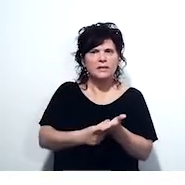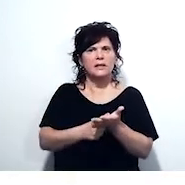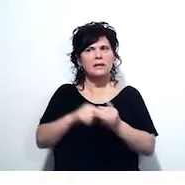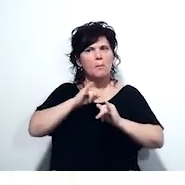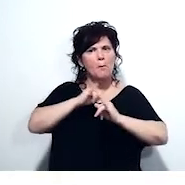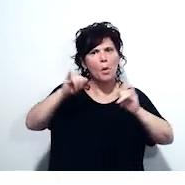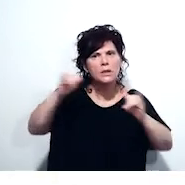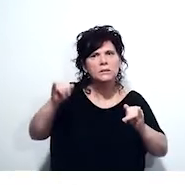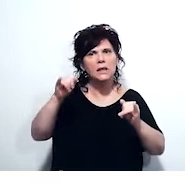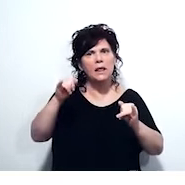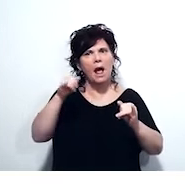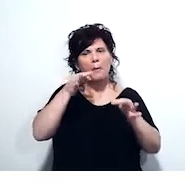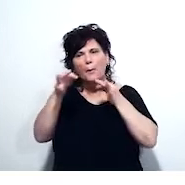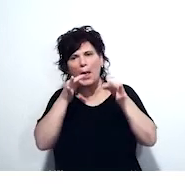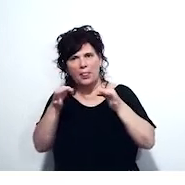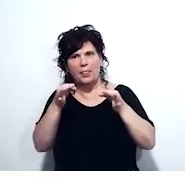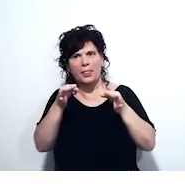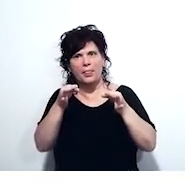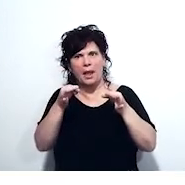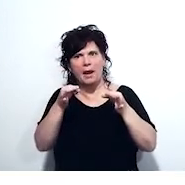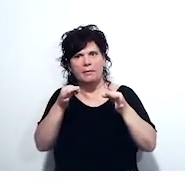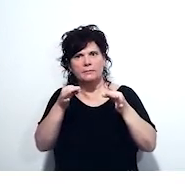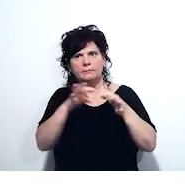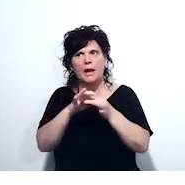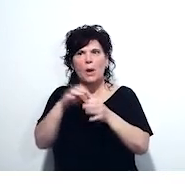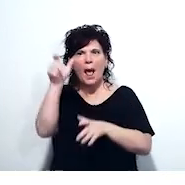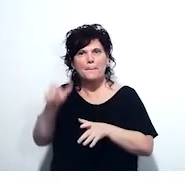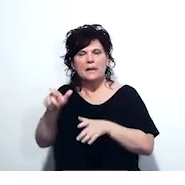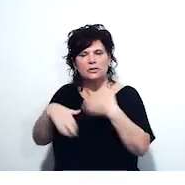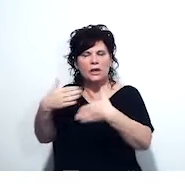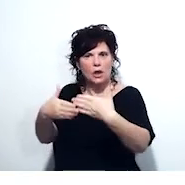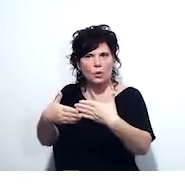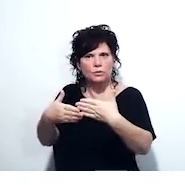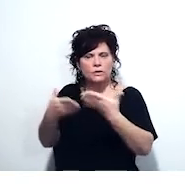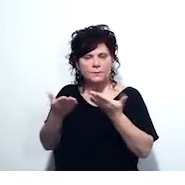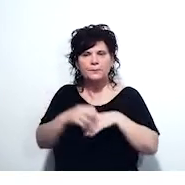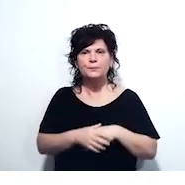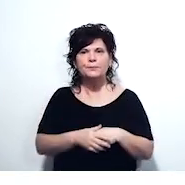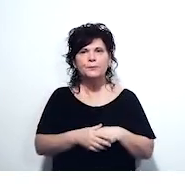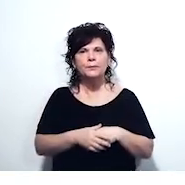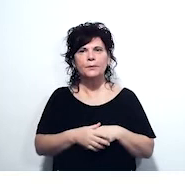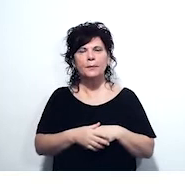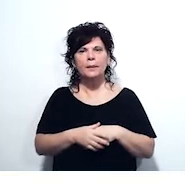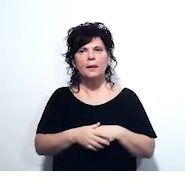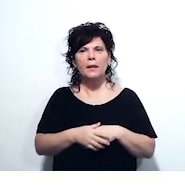publicidad, para hacer cosas con esos datos en relación a las personas que lo usan. Entonces,